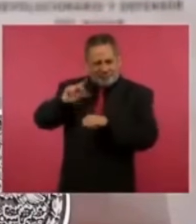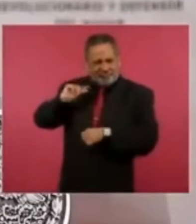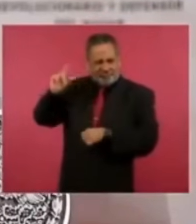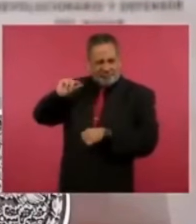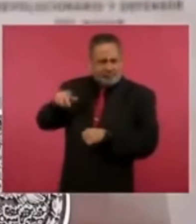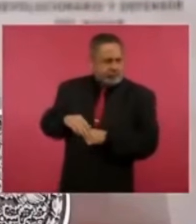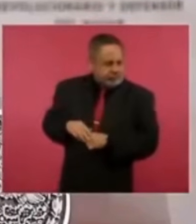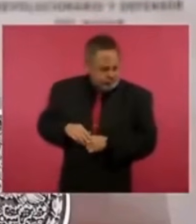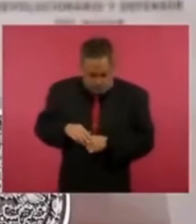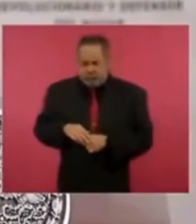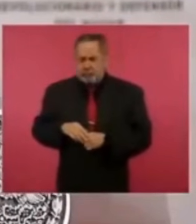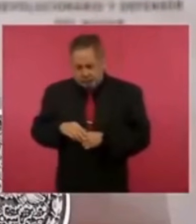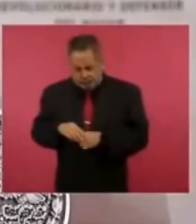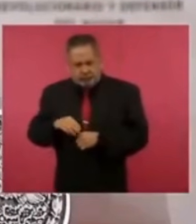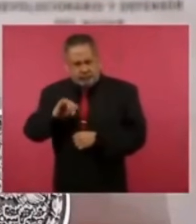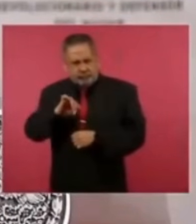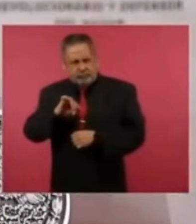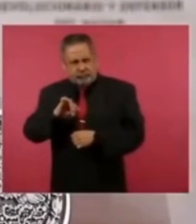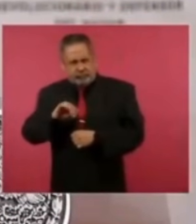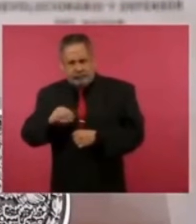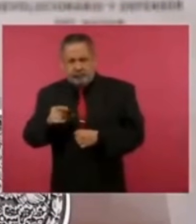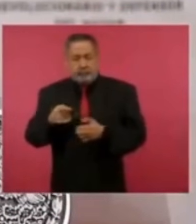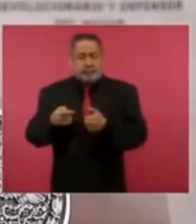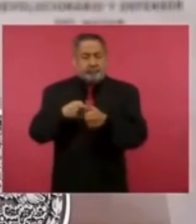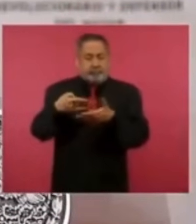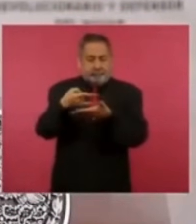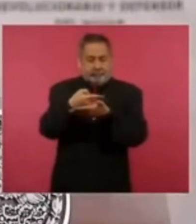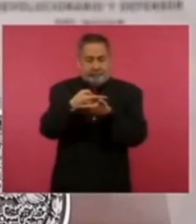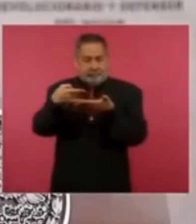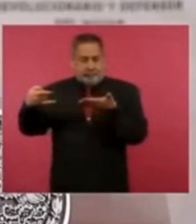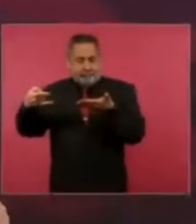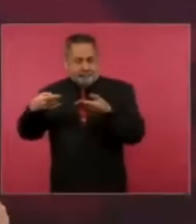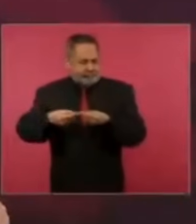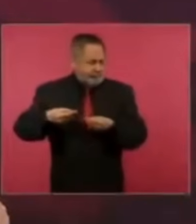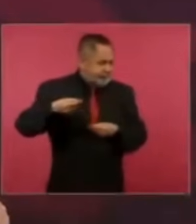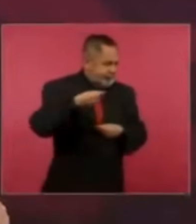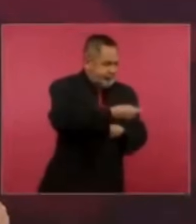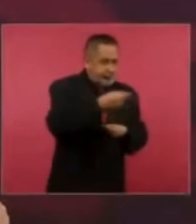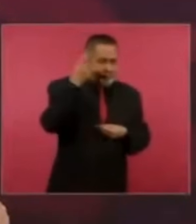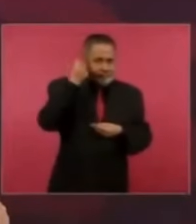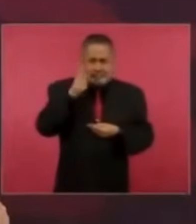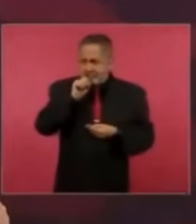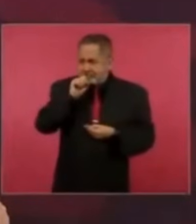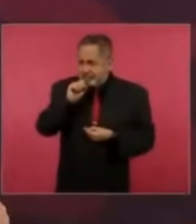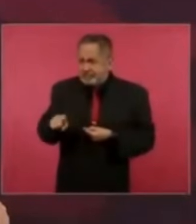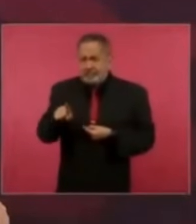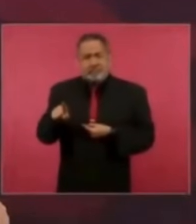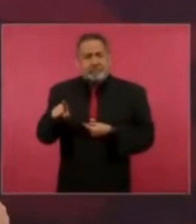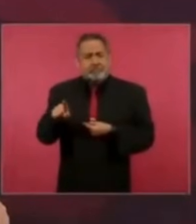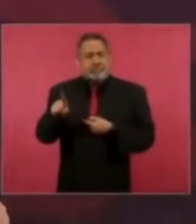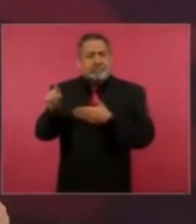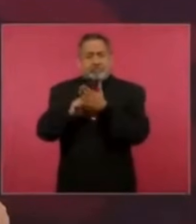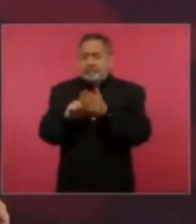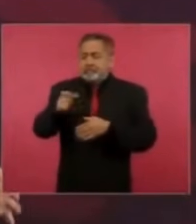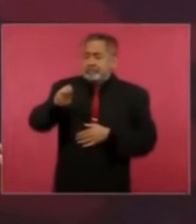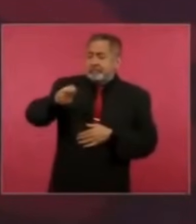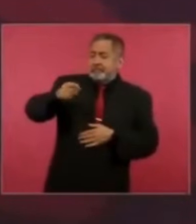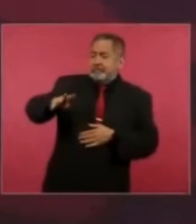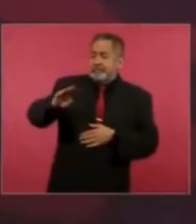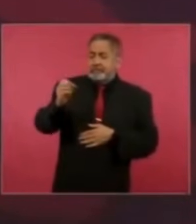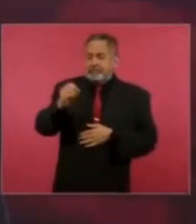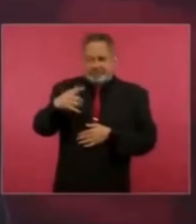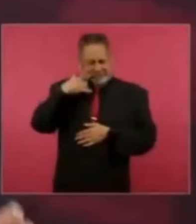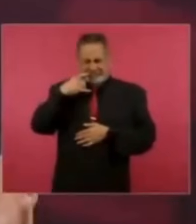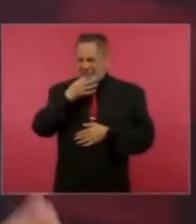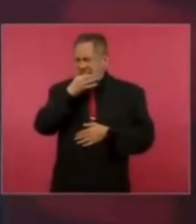le pagan el primer cheque de pensión ese mismo mes, el día 29 de octubre. Fue algo